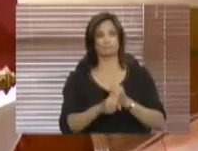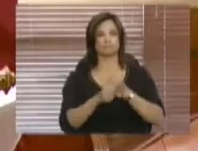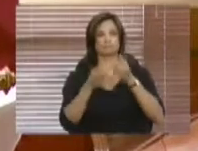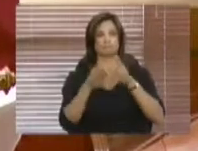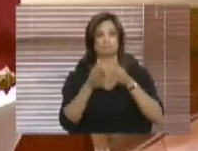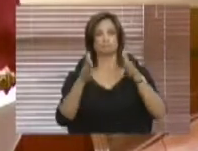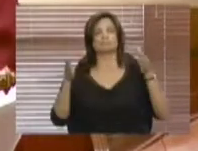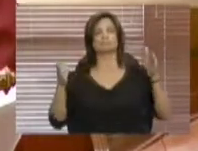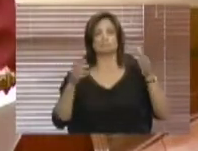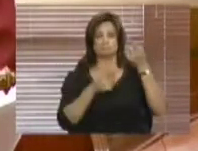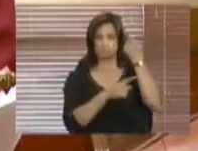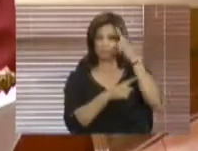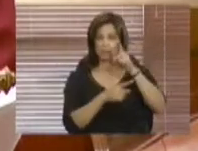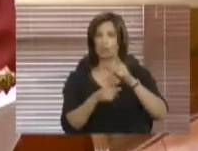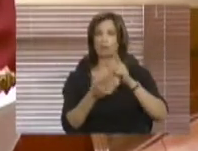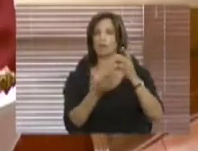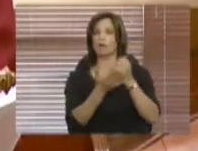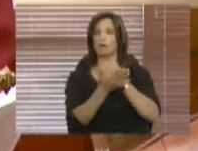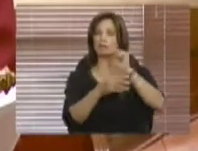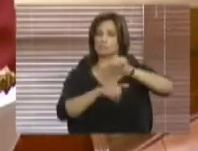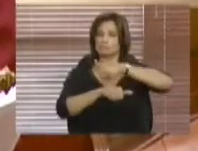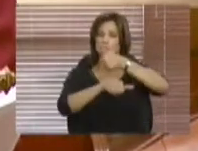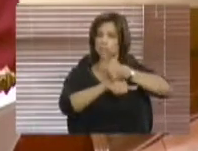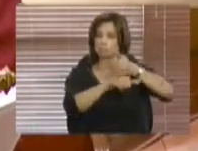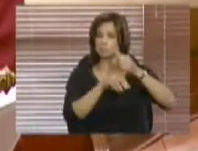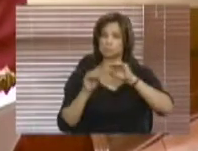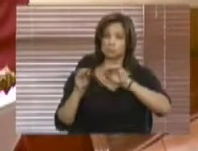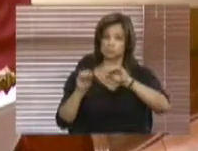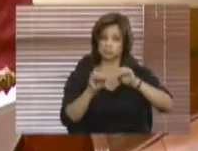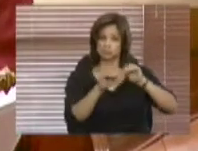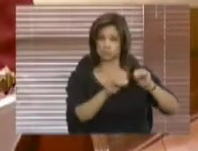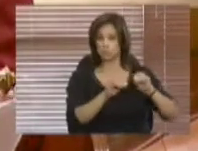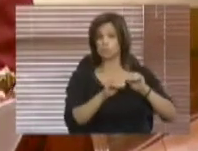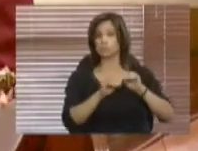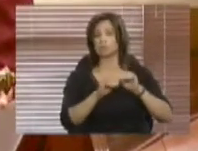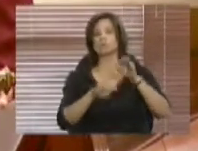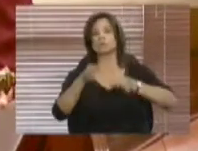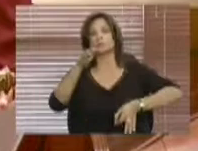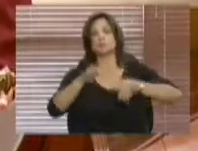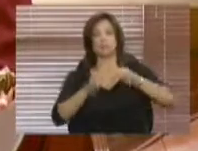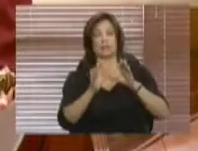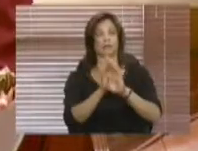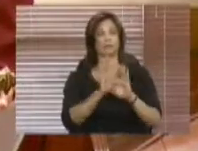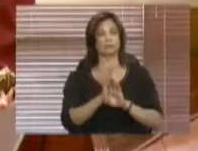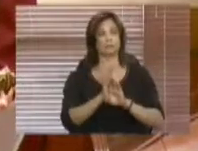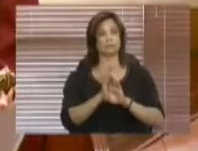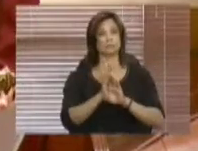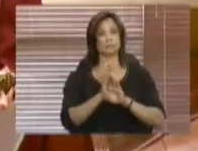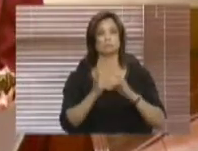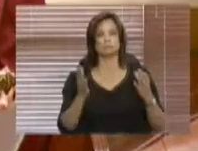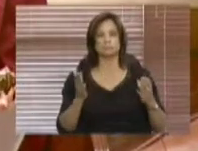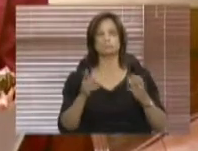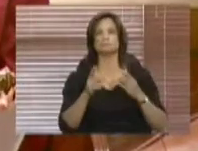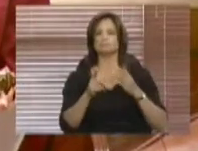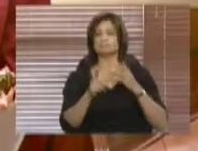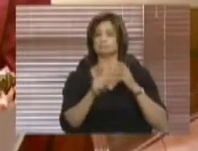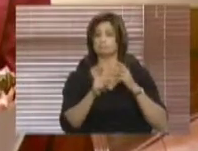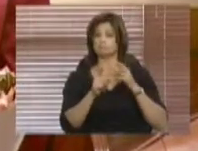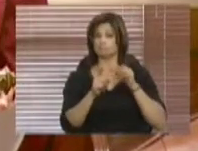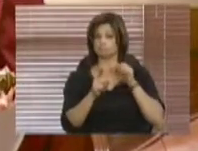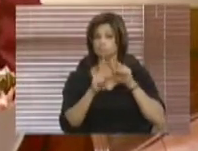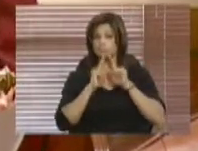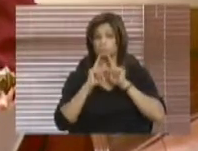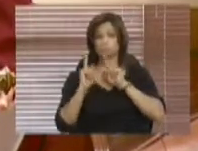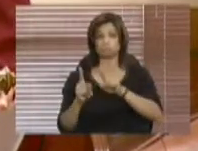ampliamos horizontes para lograr la formación y o capacitación en justicia constitucional, cuyo mandato